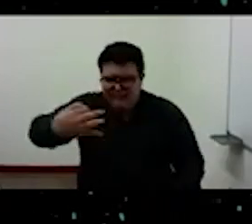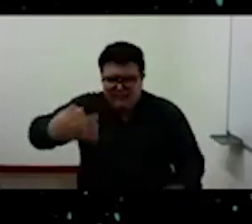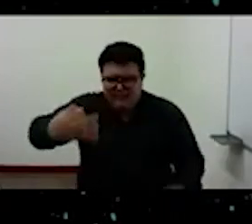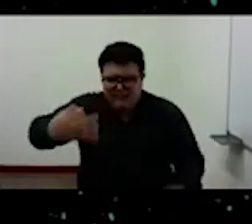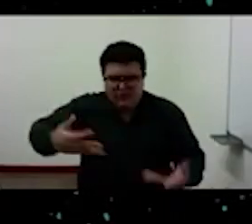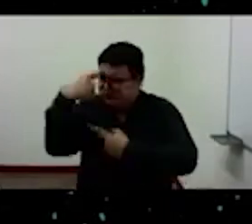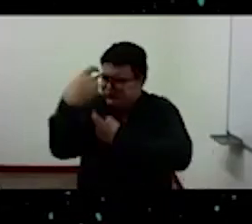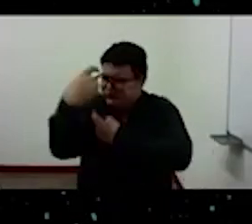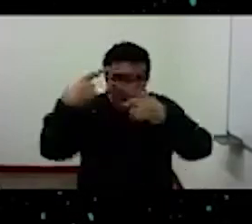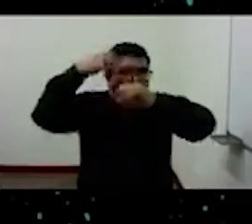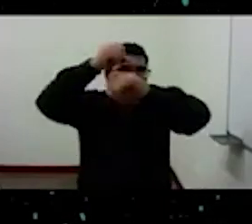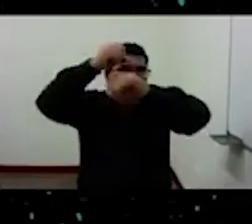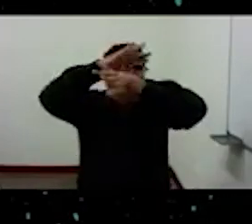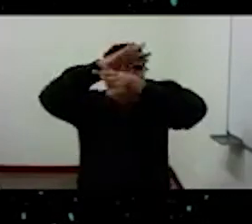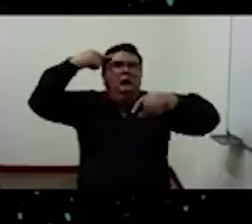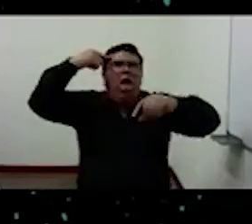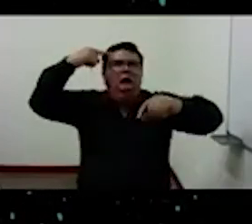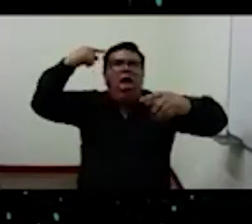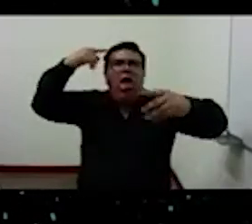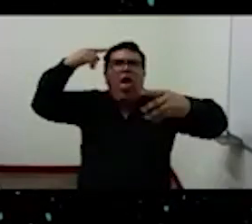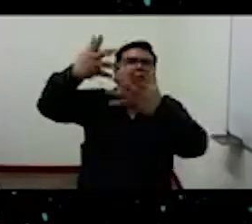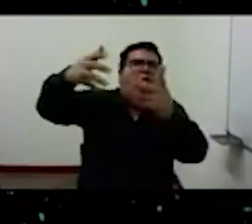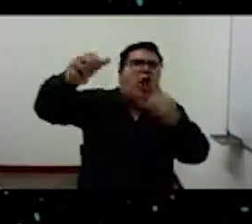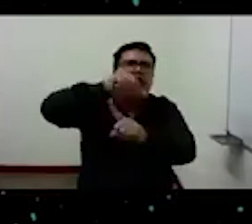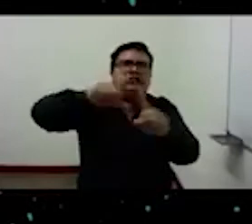la red de lo social nos puede hacer